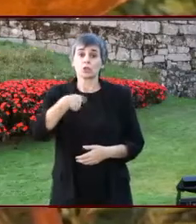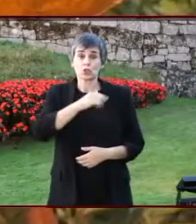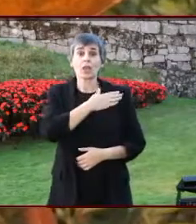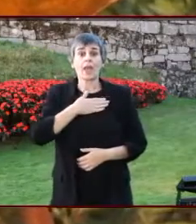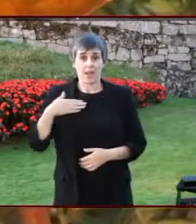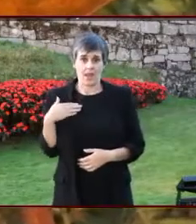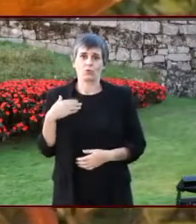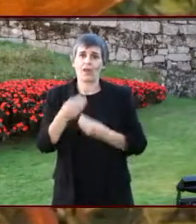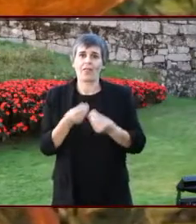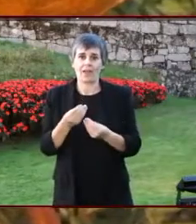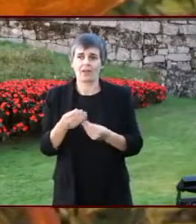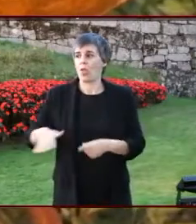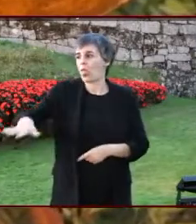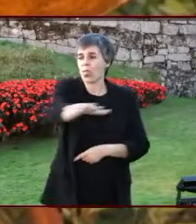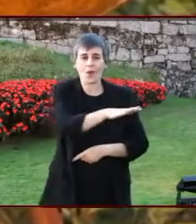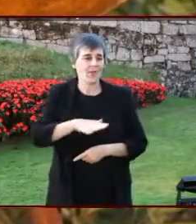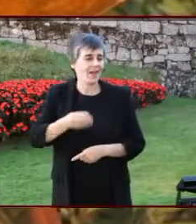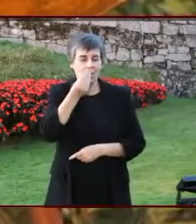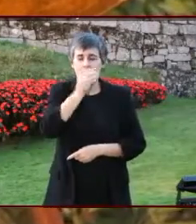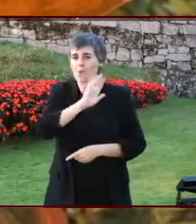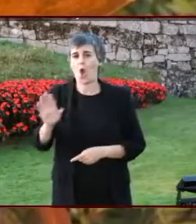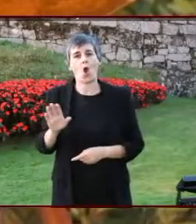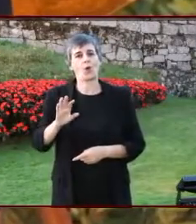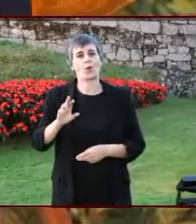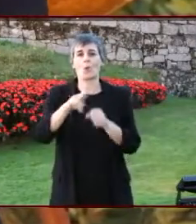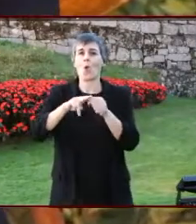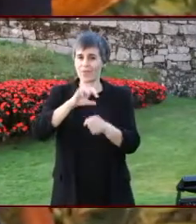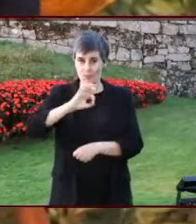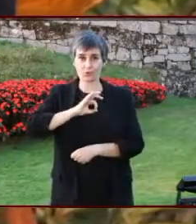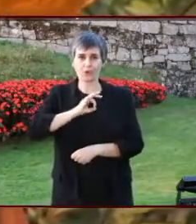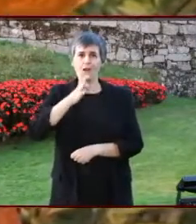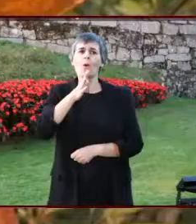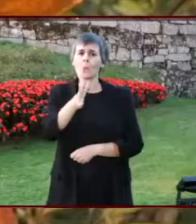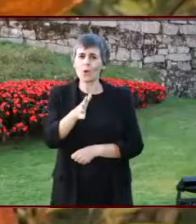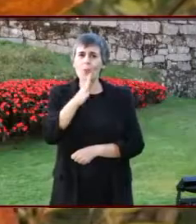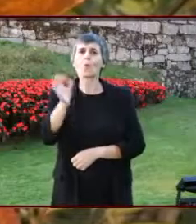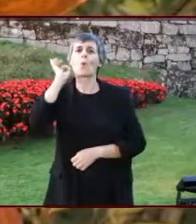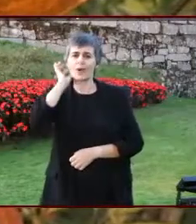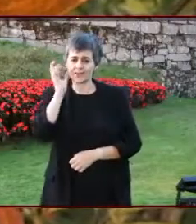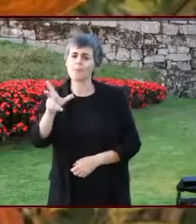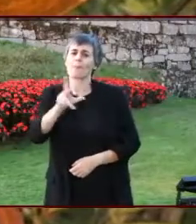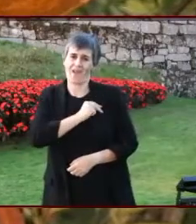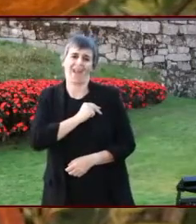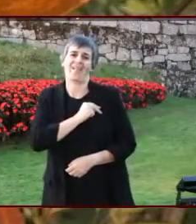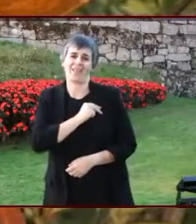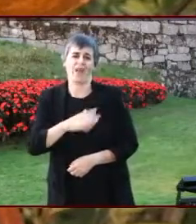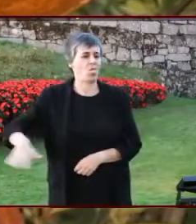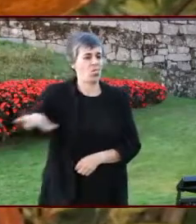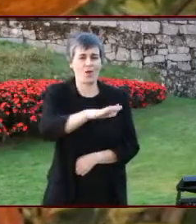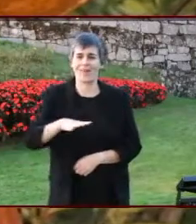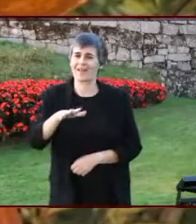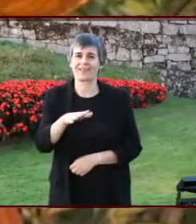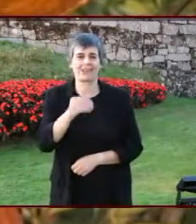facer no mellor escenario da provincia de Pontevedra, porque elas merecen os mellores escenarios. E estamos